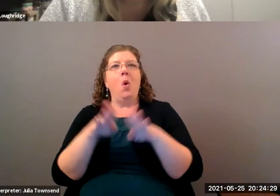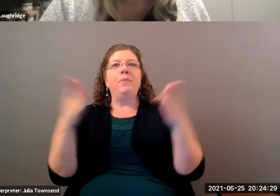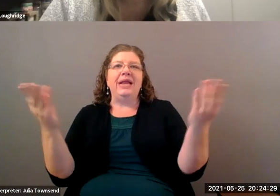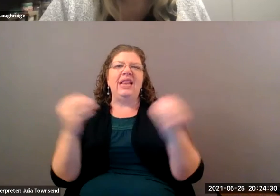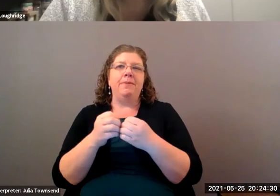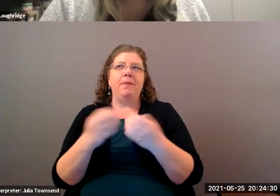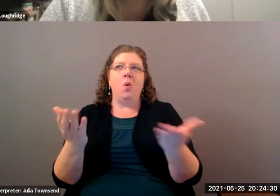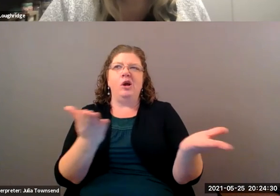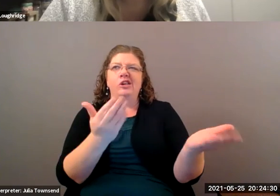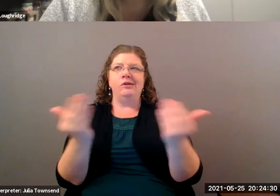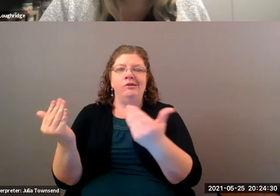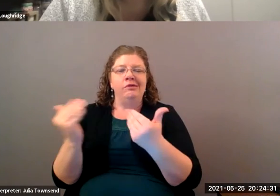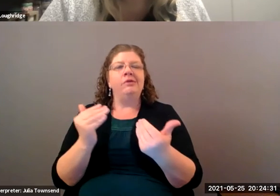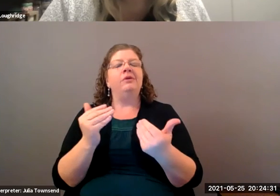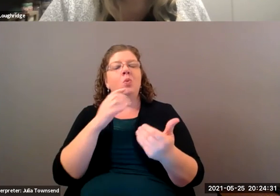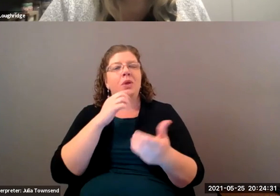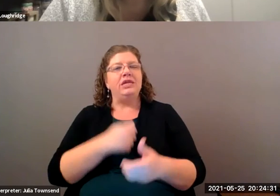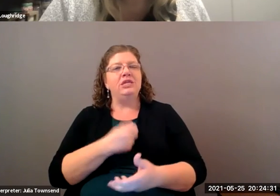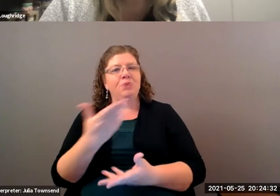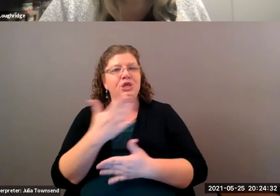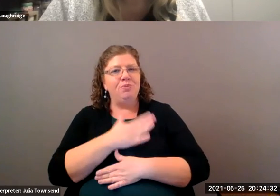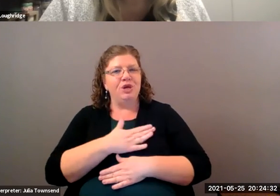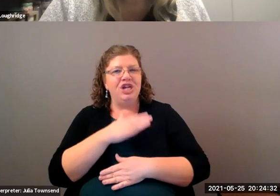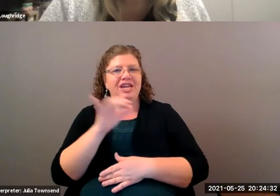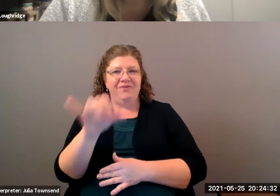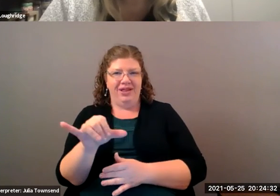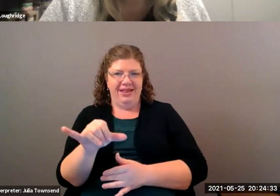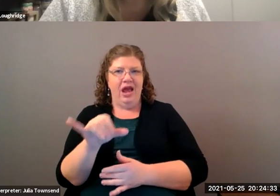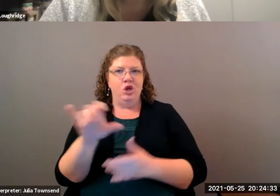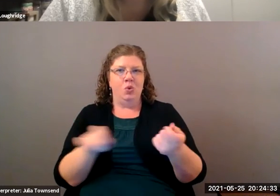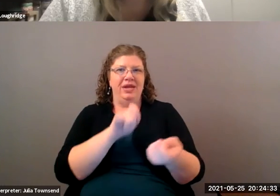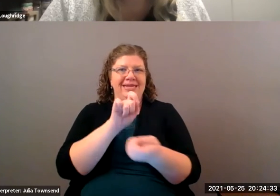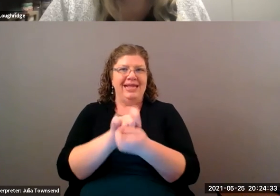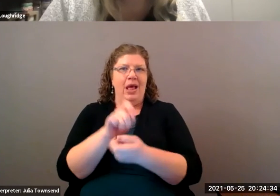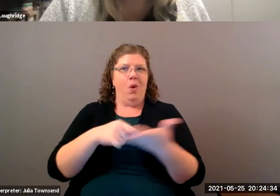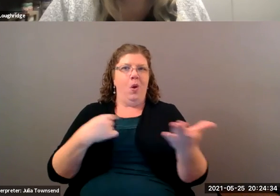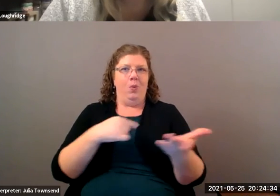podemos ampliarlo un poquito más, solamente quiero agradecerles